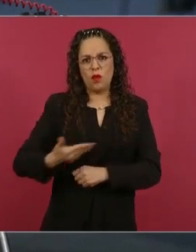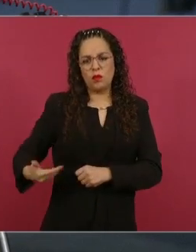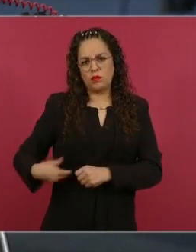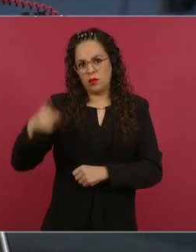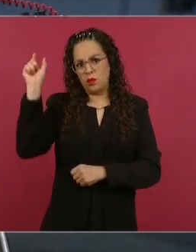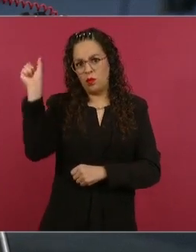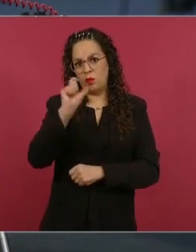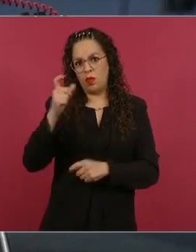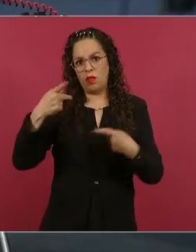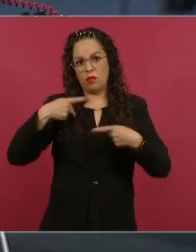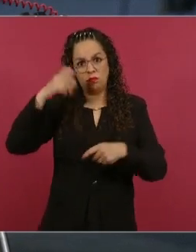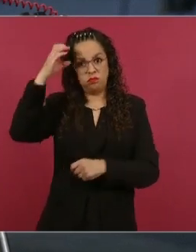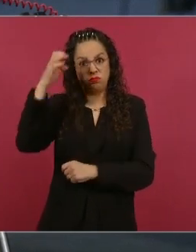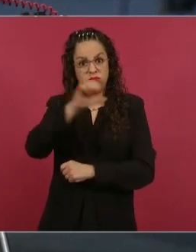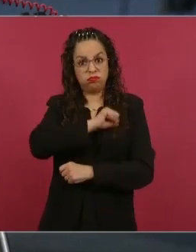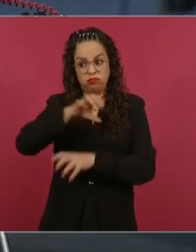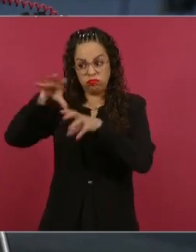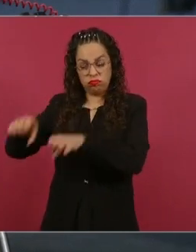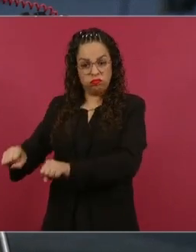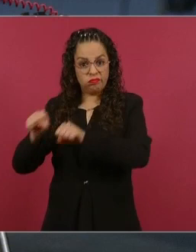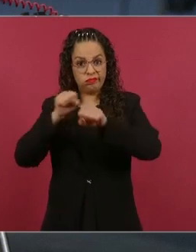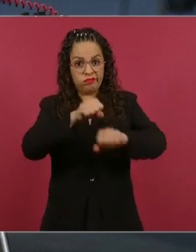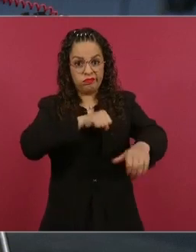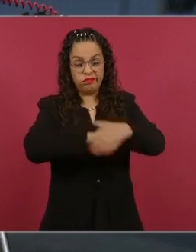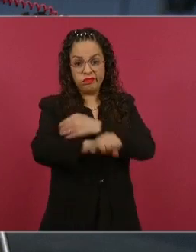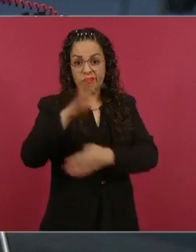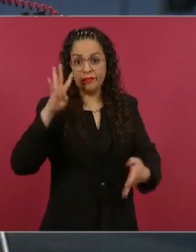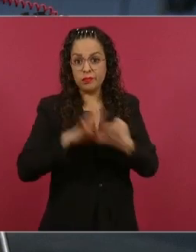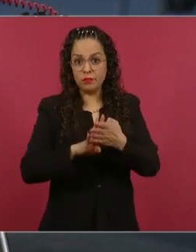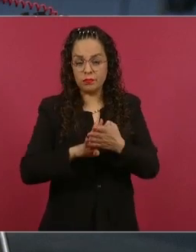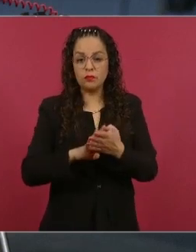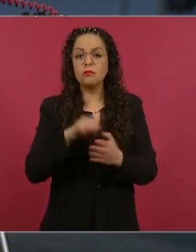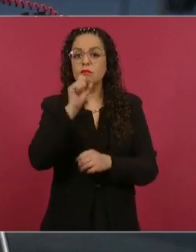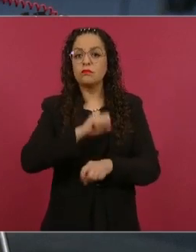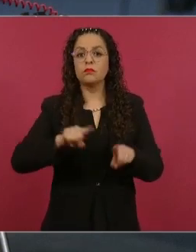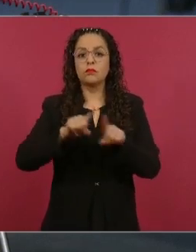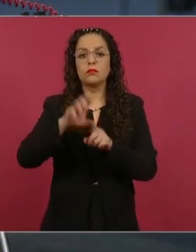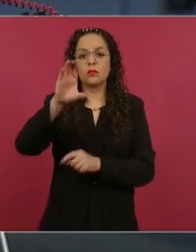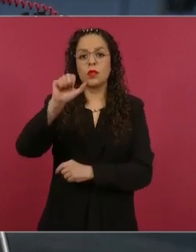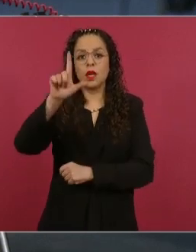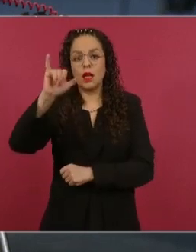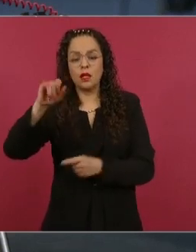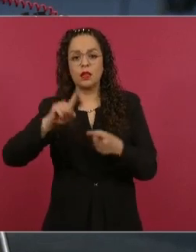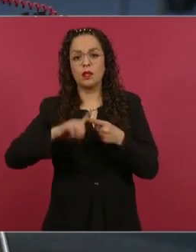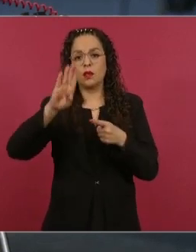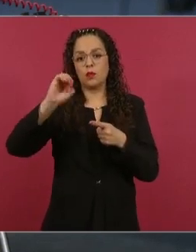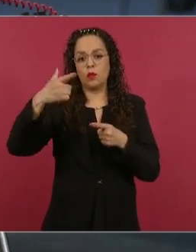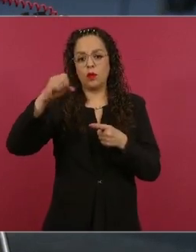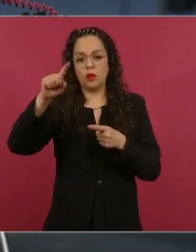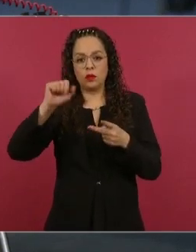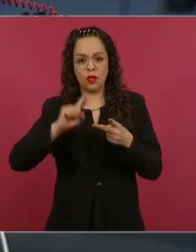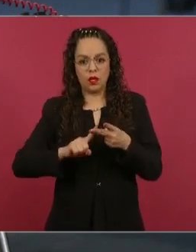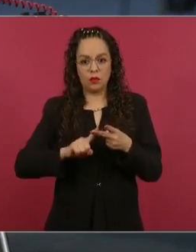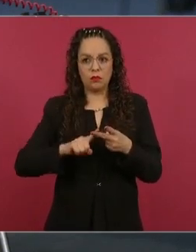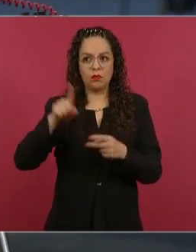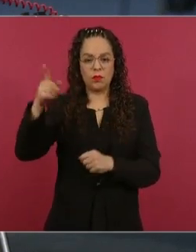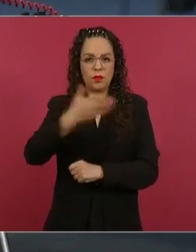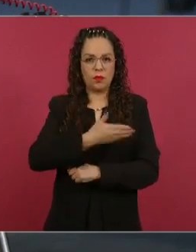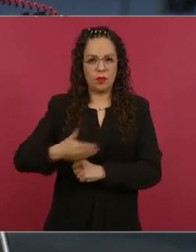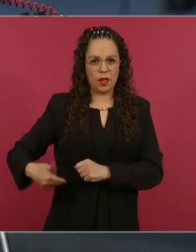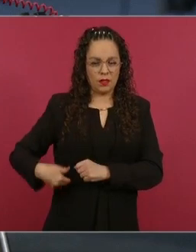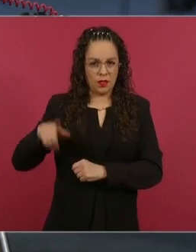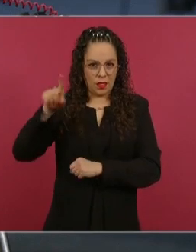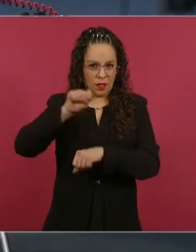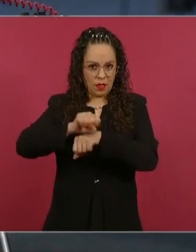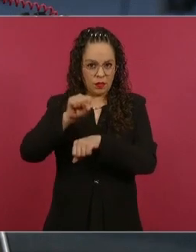alcaldías como Cali y Bogotá, y además de una encuesta que realizó el mismo presidente de El Salvador en redes sociales. ¿Qué opina usted de